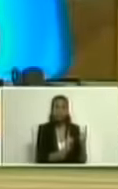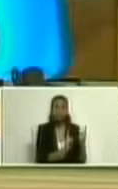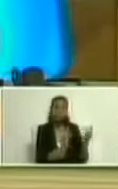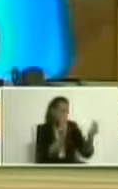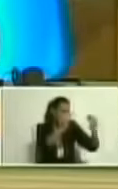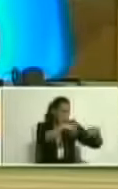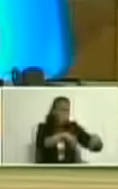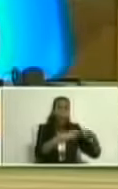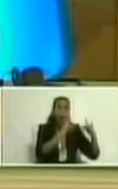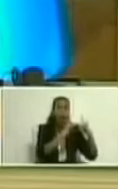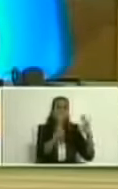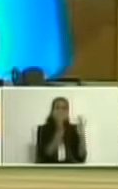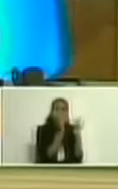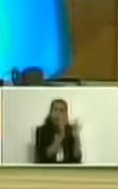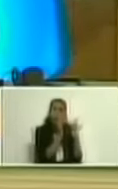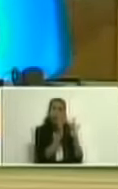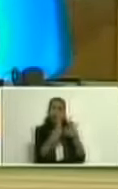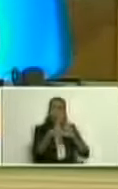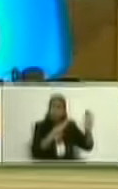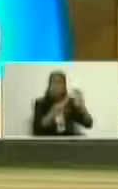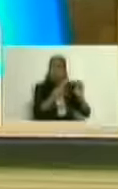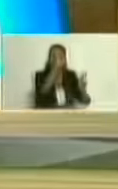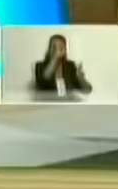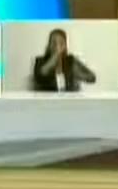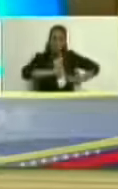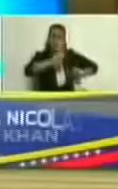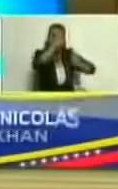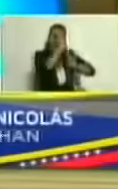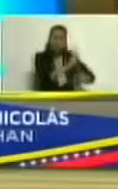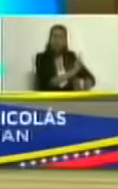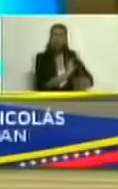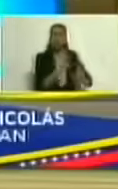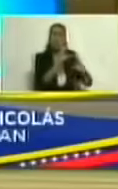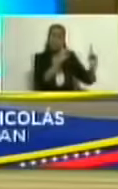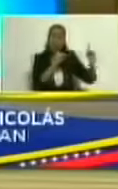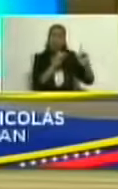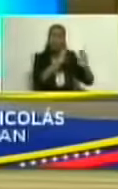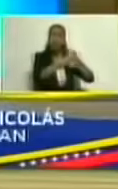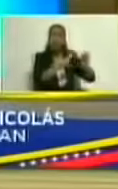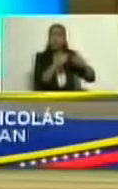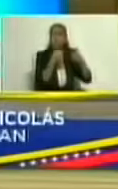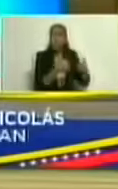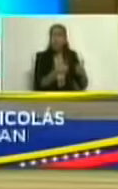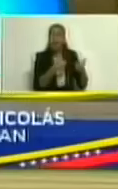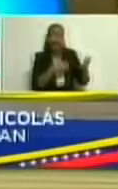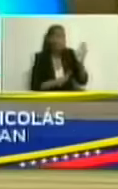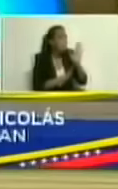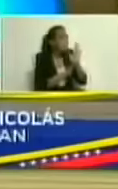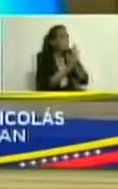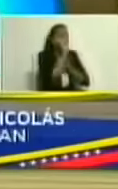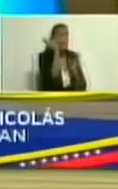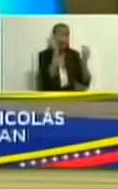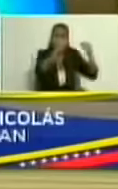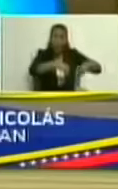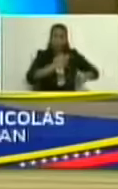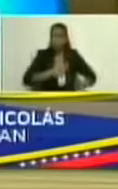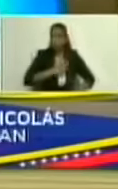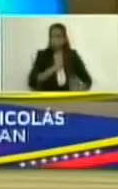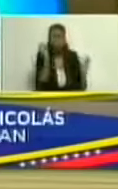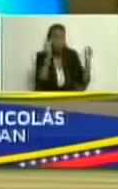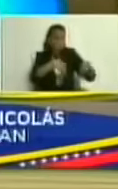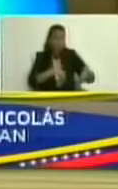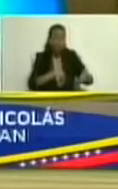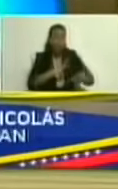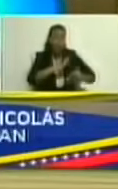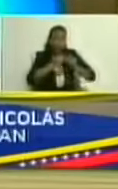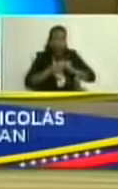Reconstruyamos los puentes de comunicación sobre la base del respeto, del diálogo y la comunicación. Y avancemos, estoy de acuerdo. He acogido